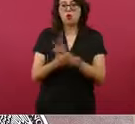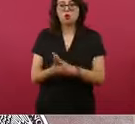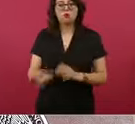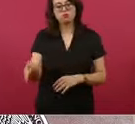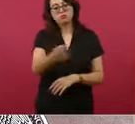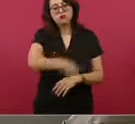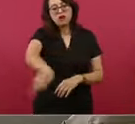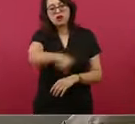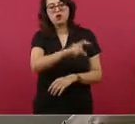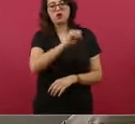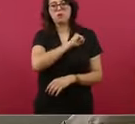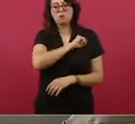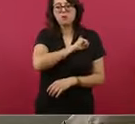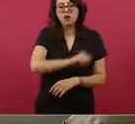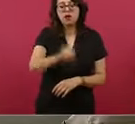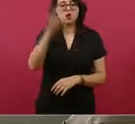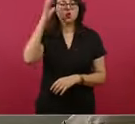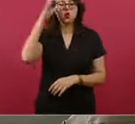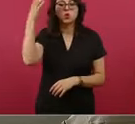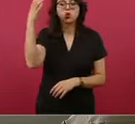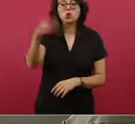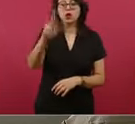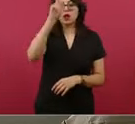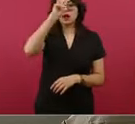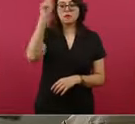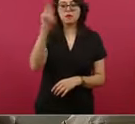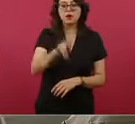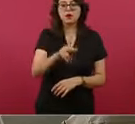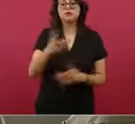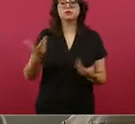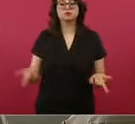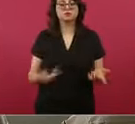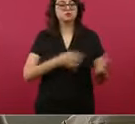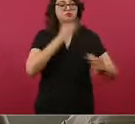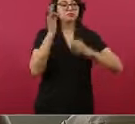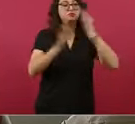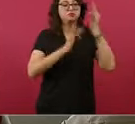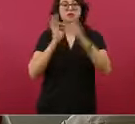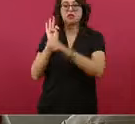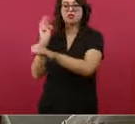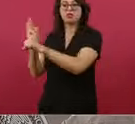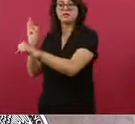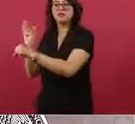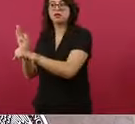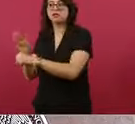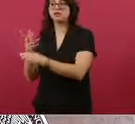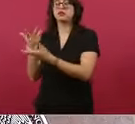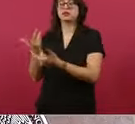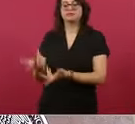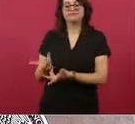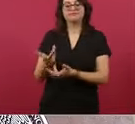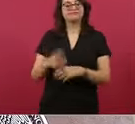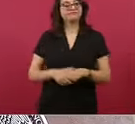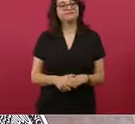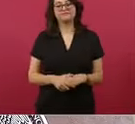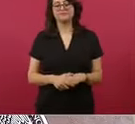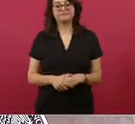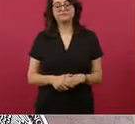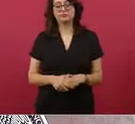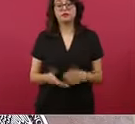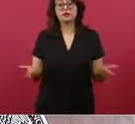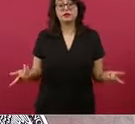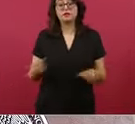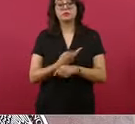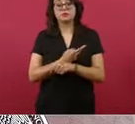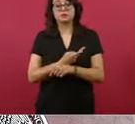generadores de violencia. Los medios de comunicación defienden a los jueces cuando son cuestionados o detenidos, pero silencian que los